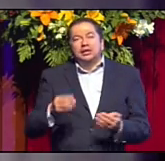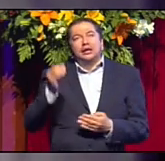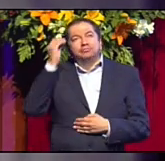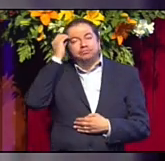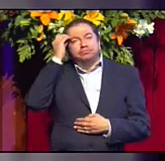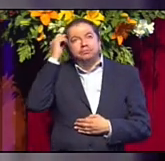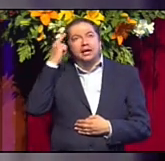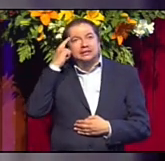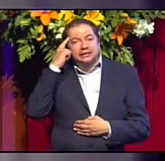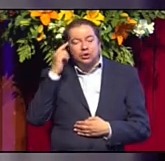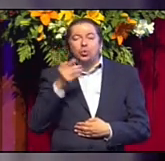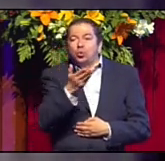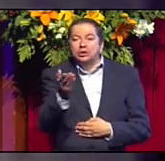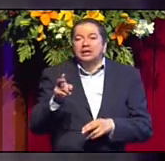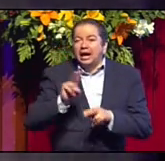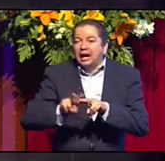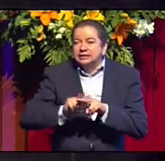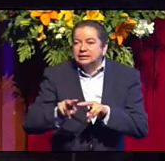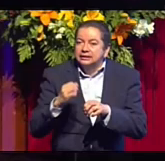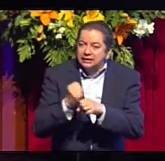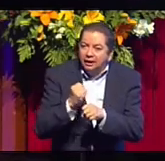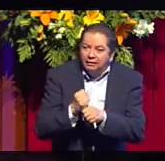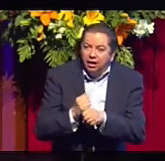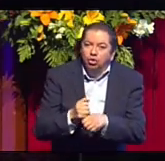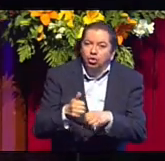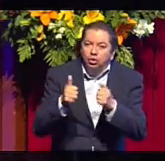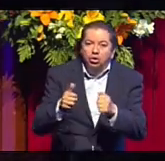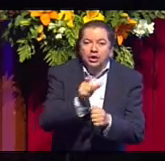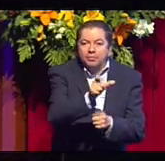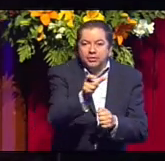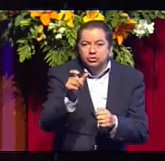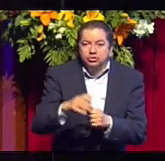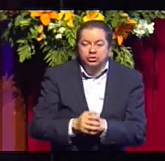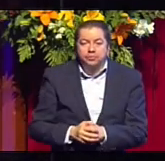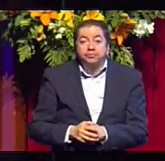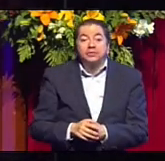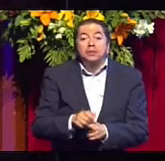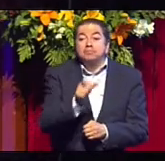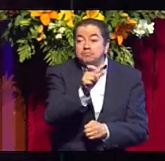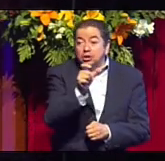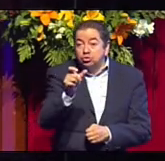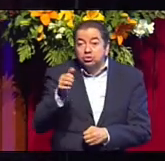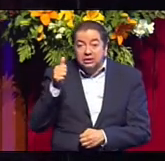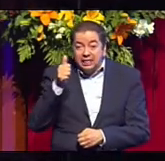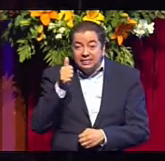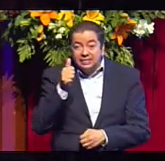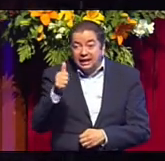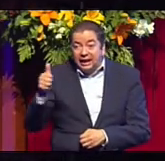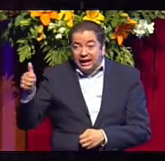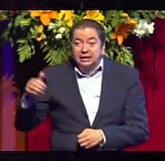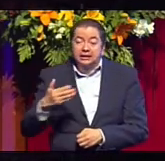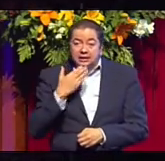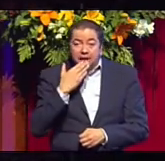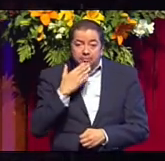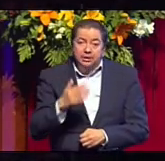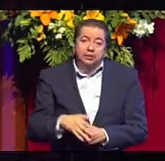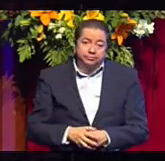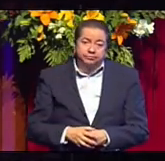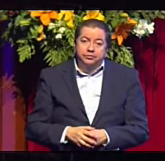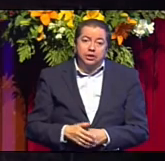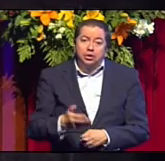nuestra gente que tanto queremos, a nuestros dirigentes, que se llenan una tarea tan increíblemente dolorosa, que